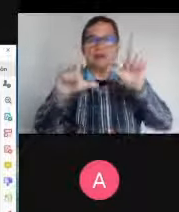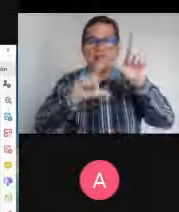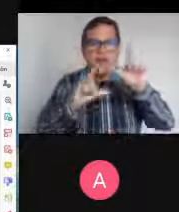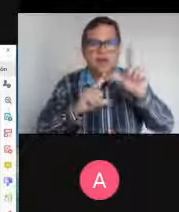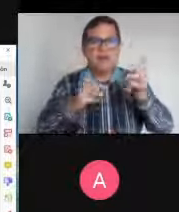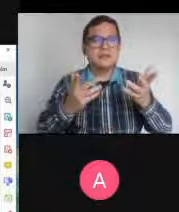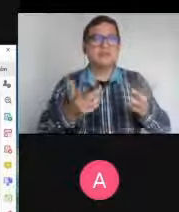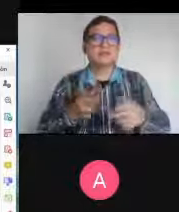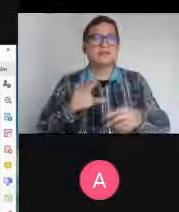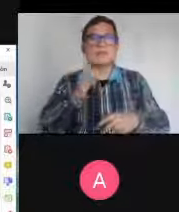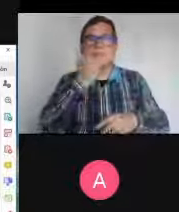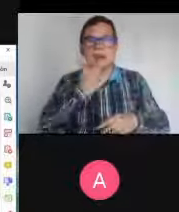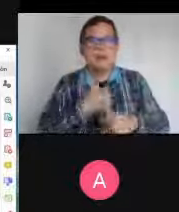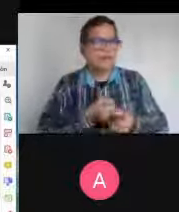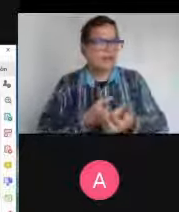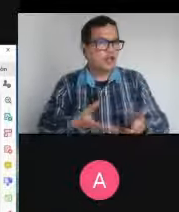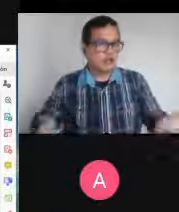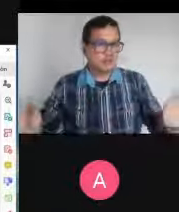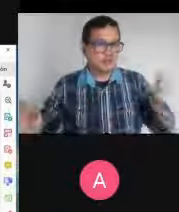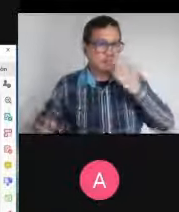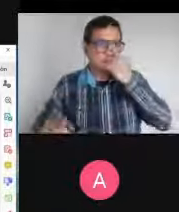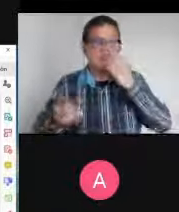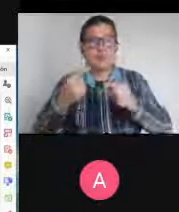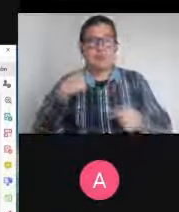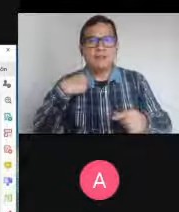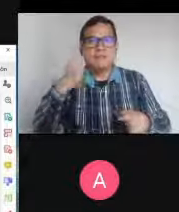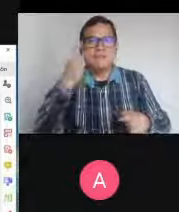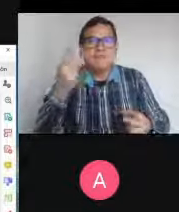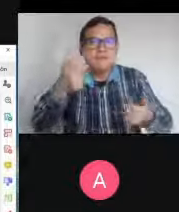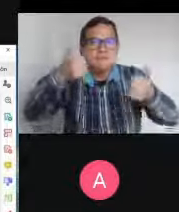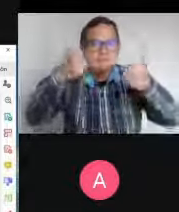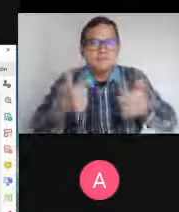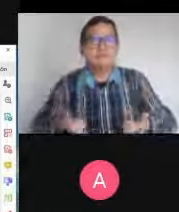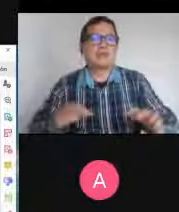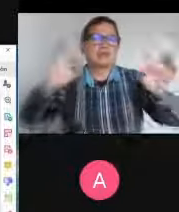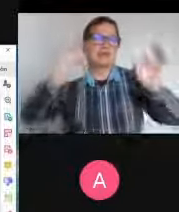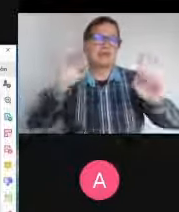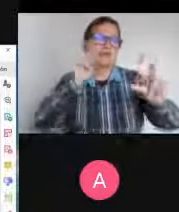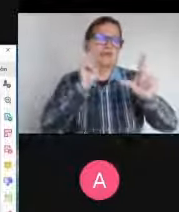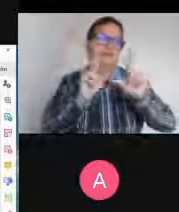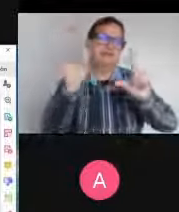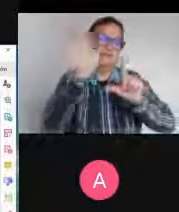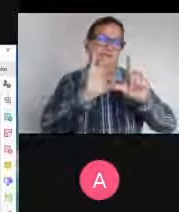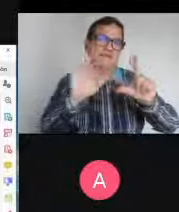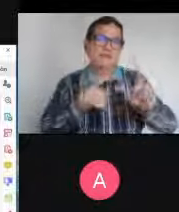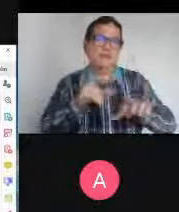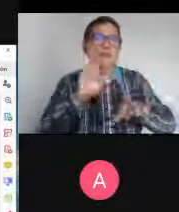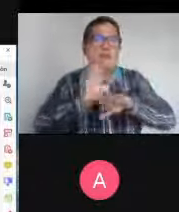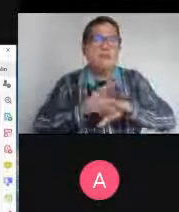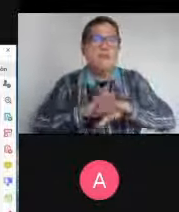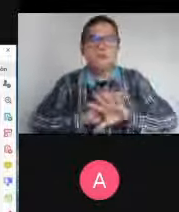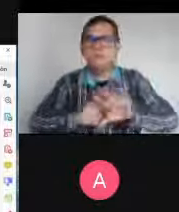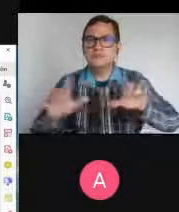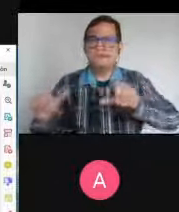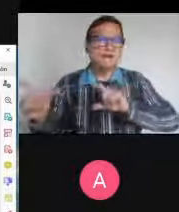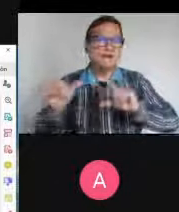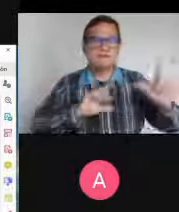le colocaron letras de más, entonces no se puede verificar como tal el video. Les recuerdo que después de entregar la